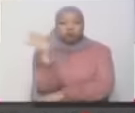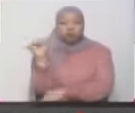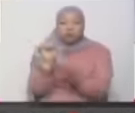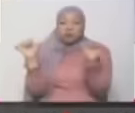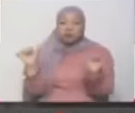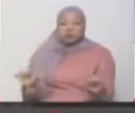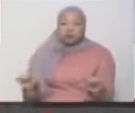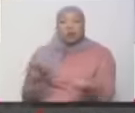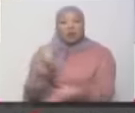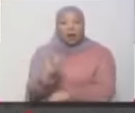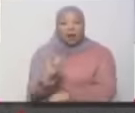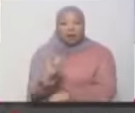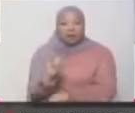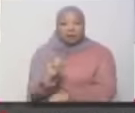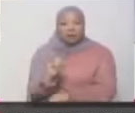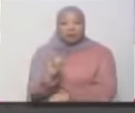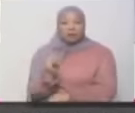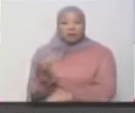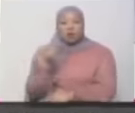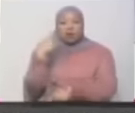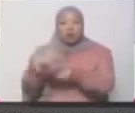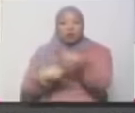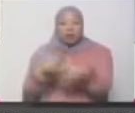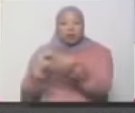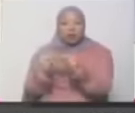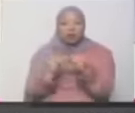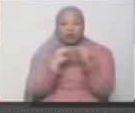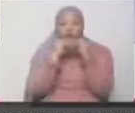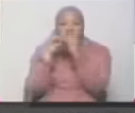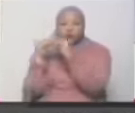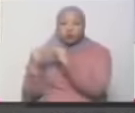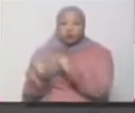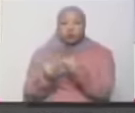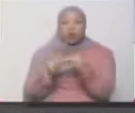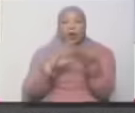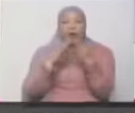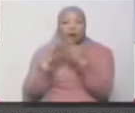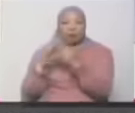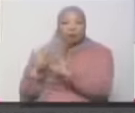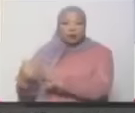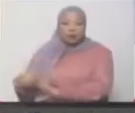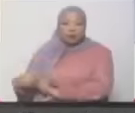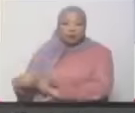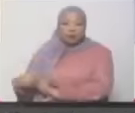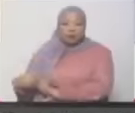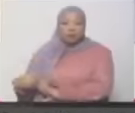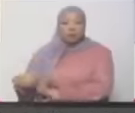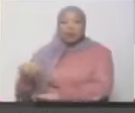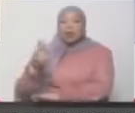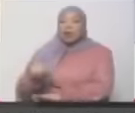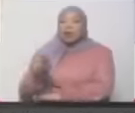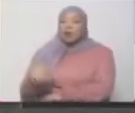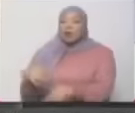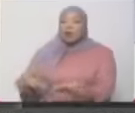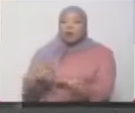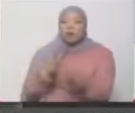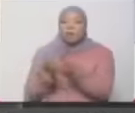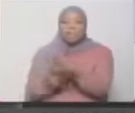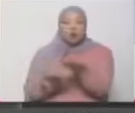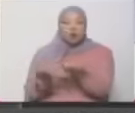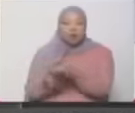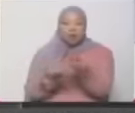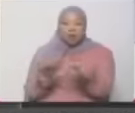existe, y lo que estamos en el proceso de ajustarlo a los circuitos comunales. Eso no tiene ningún problema